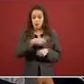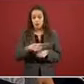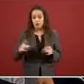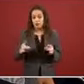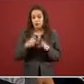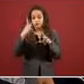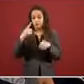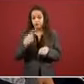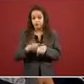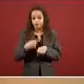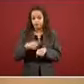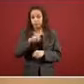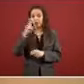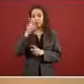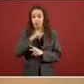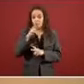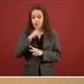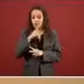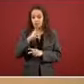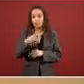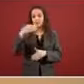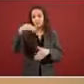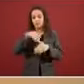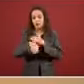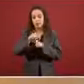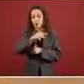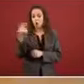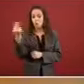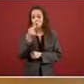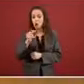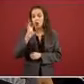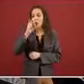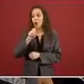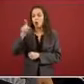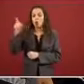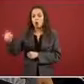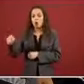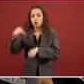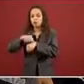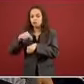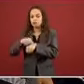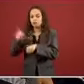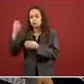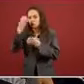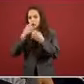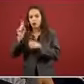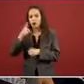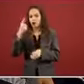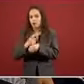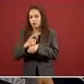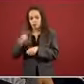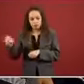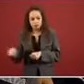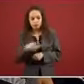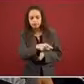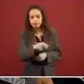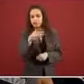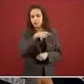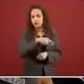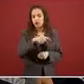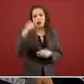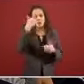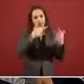respiratorio, pase a la consulta externa o pase al servicio de urgencias. Primero pasa al TH. Una vez que el